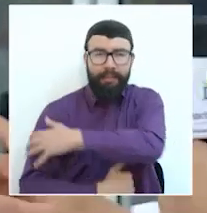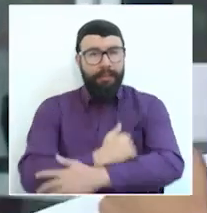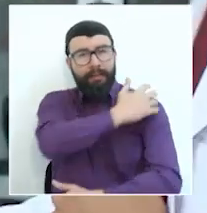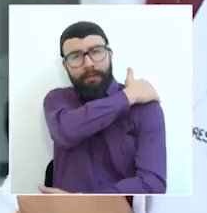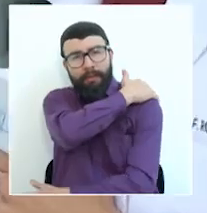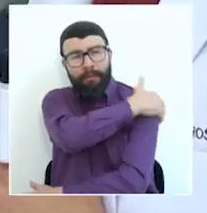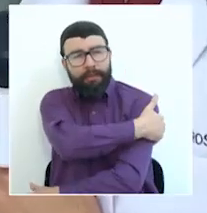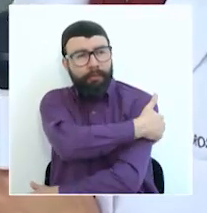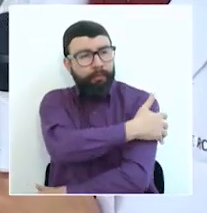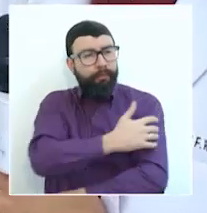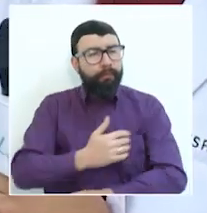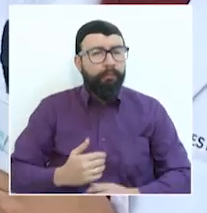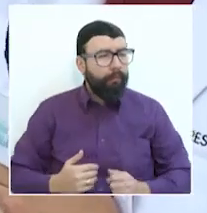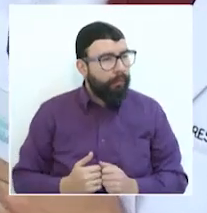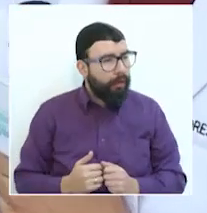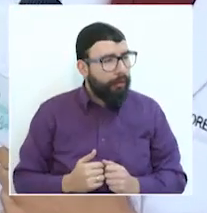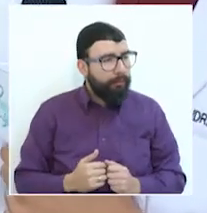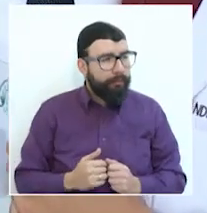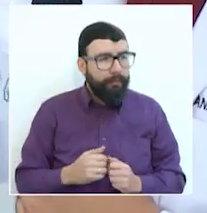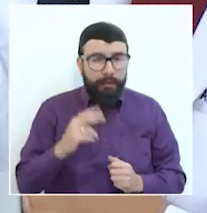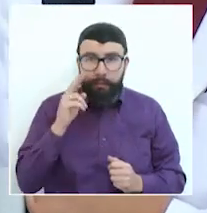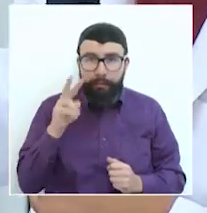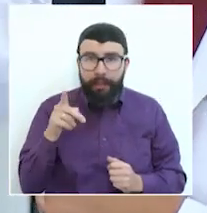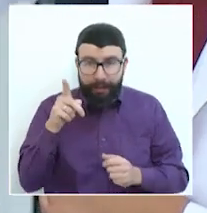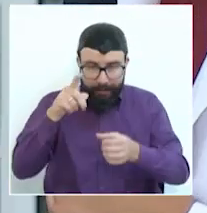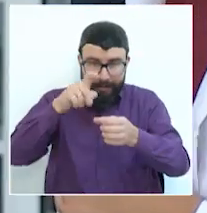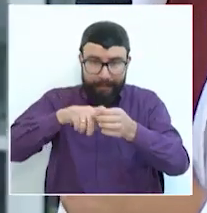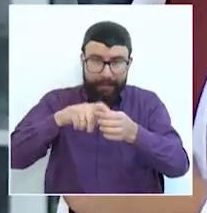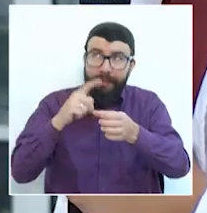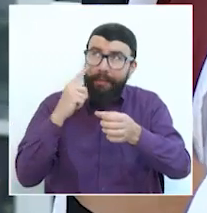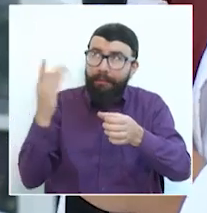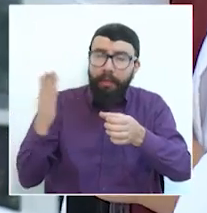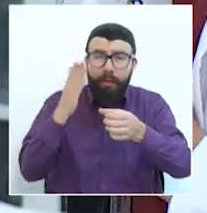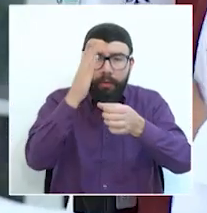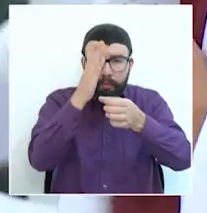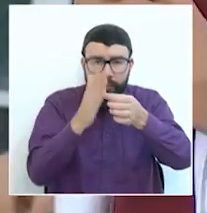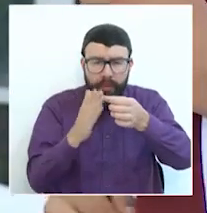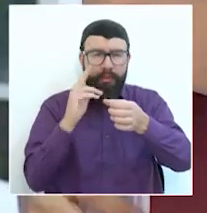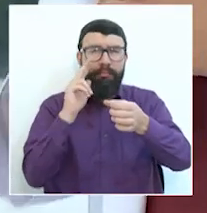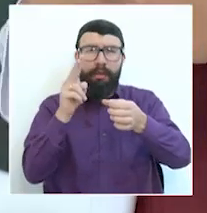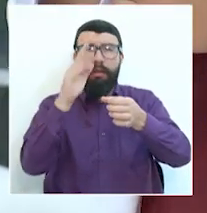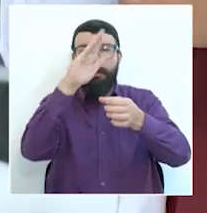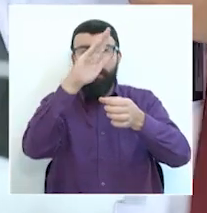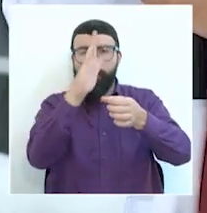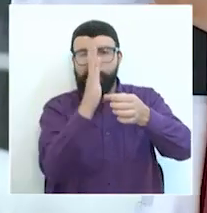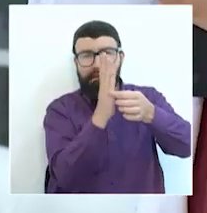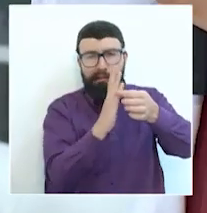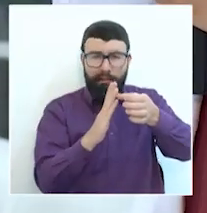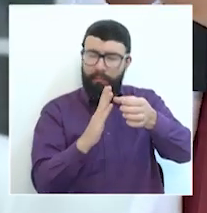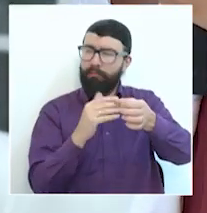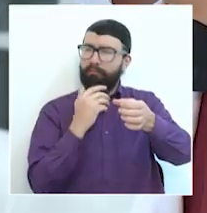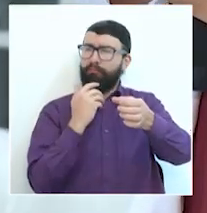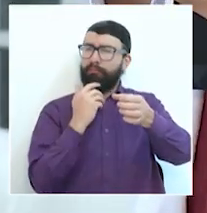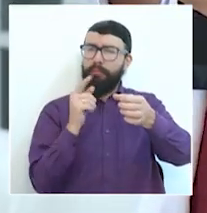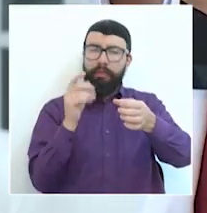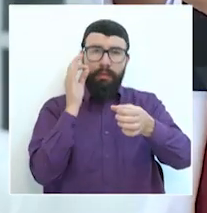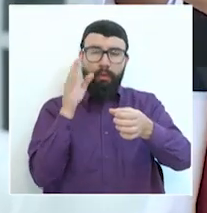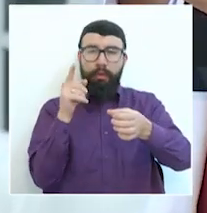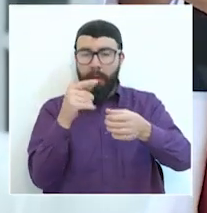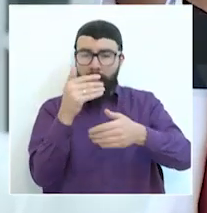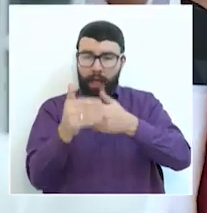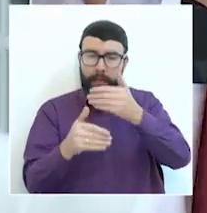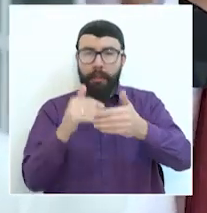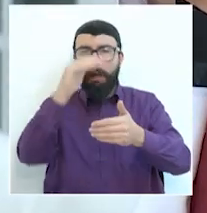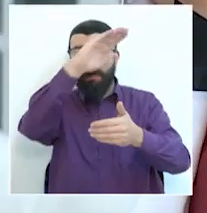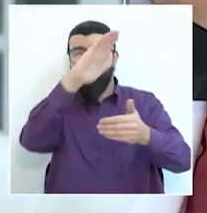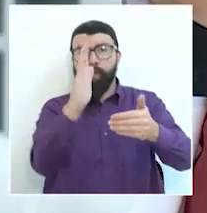nos fijamos bien en esta zona, pareciera que hiciera una curva. Entonces decimos, ¿será que está haciendo una